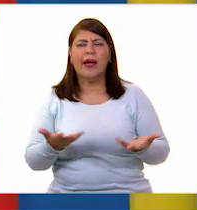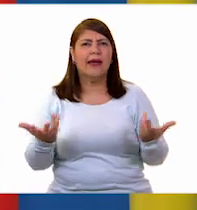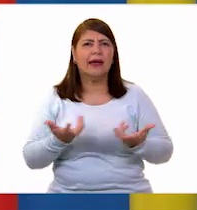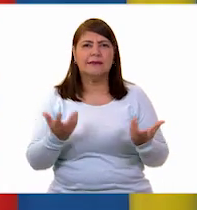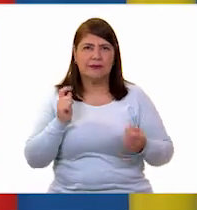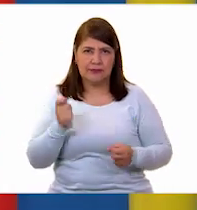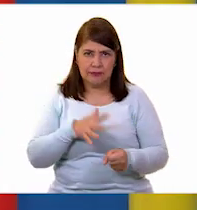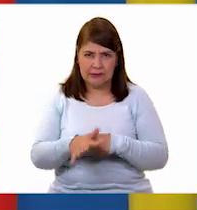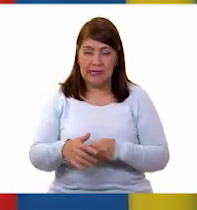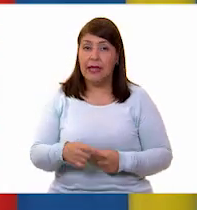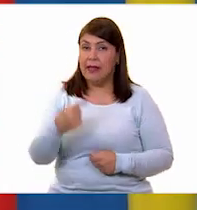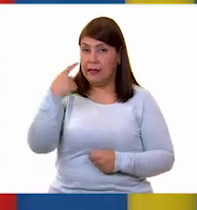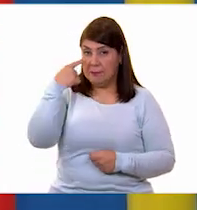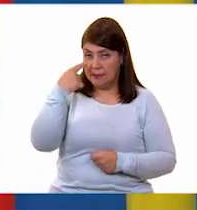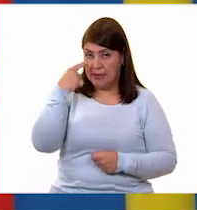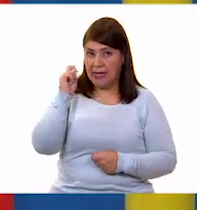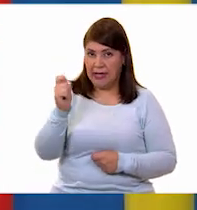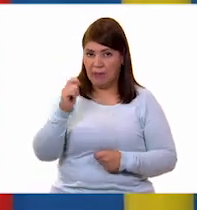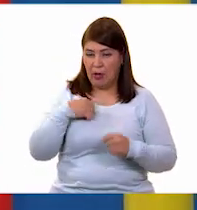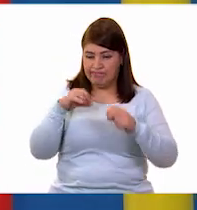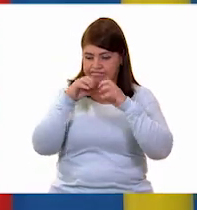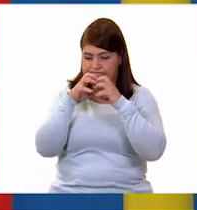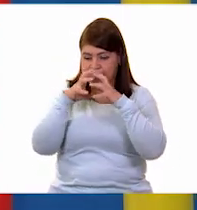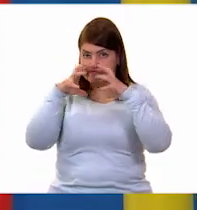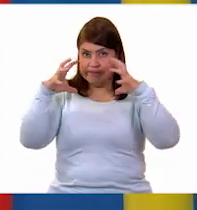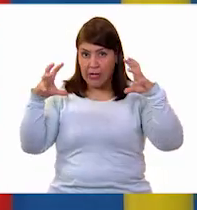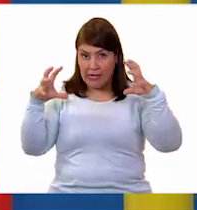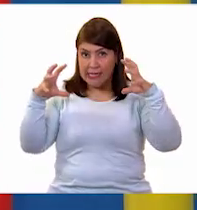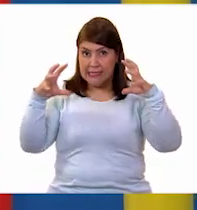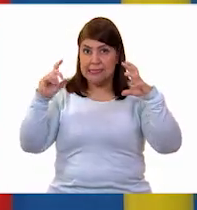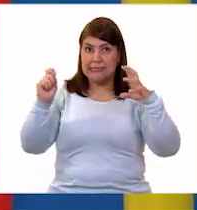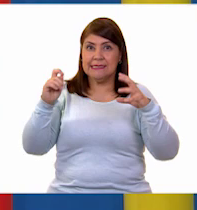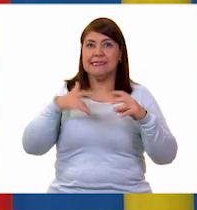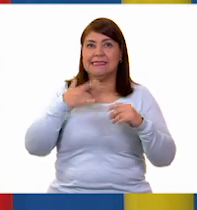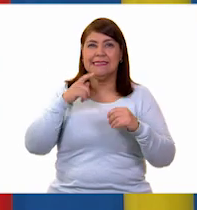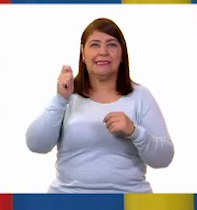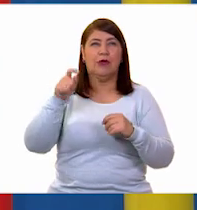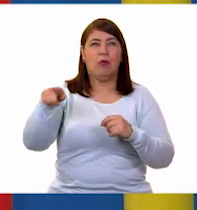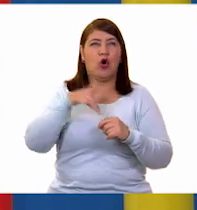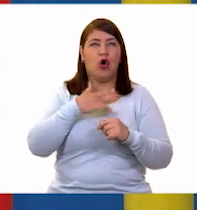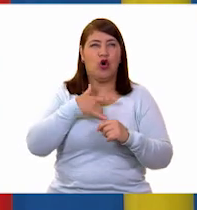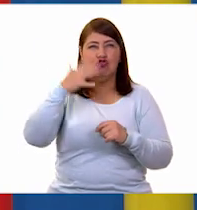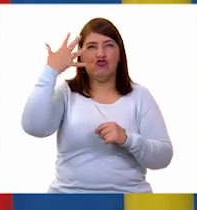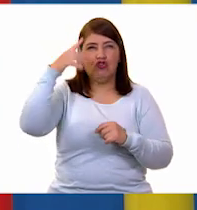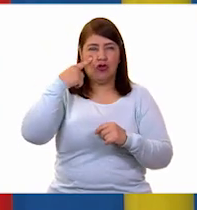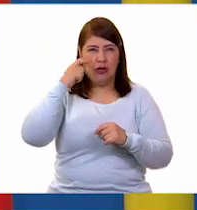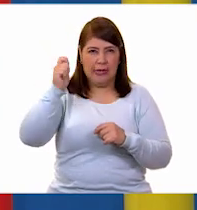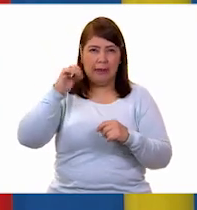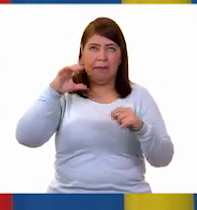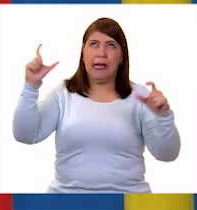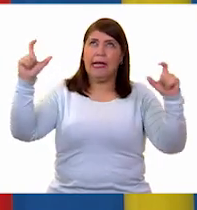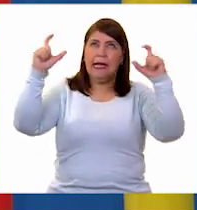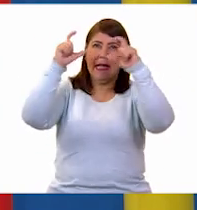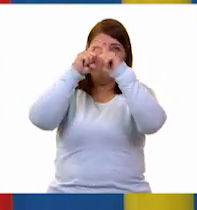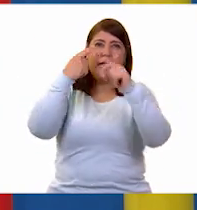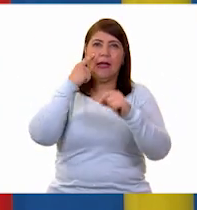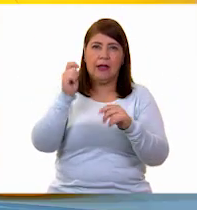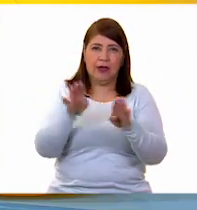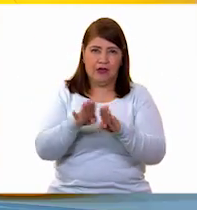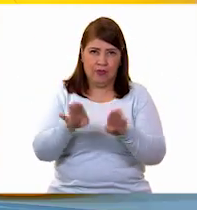Pues representaremos un eclipse de sol. Recuerda que esto ocurre cuando la luna está alineada con el sol y la